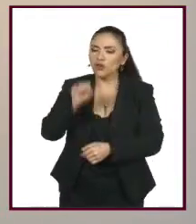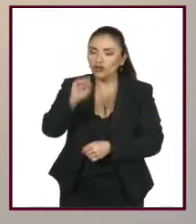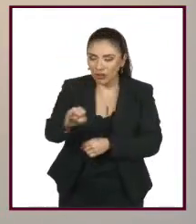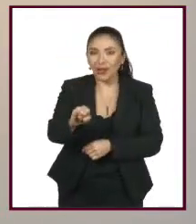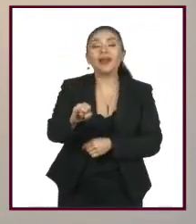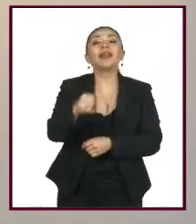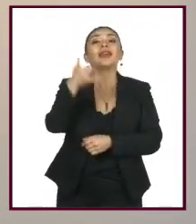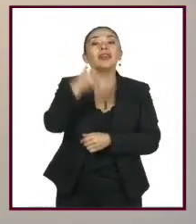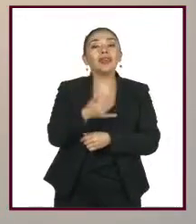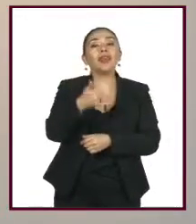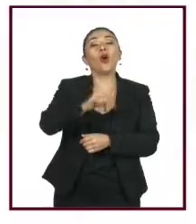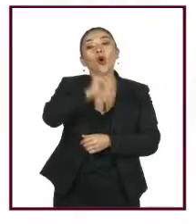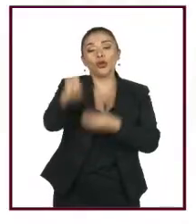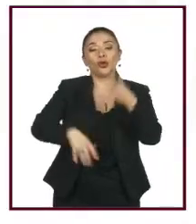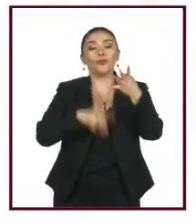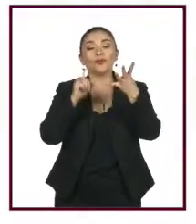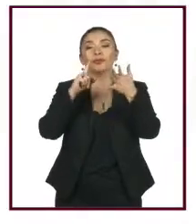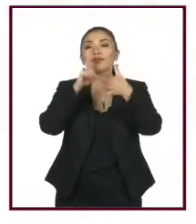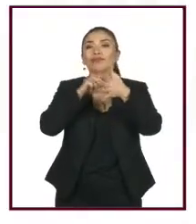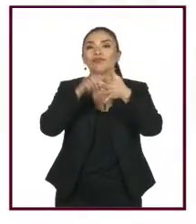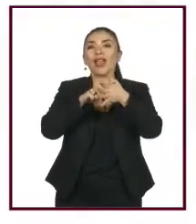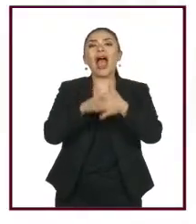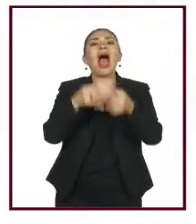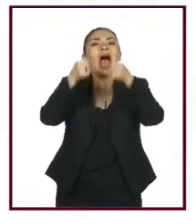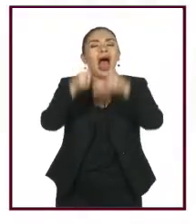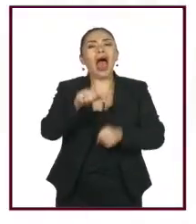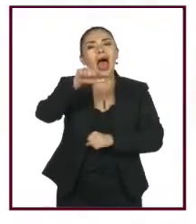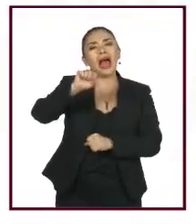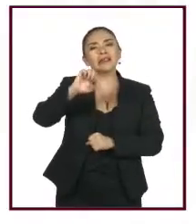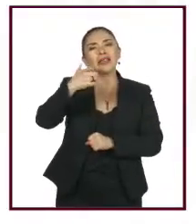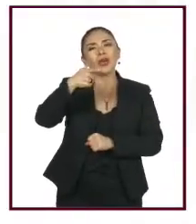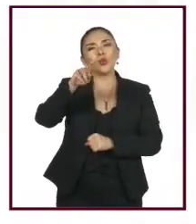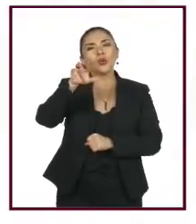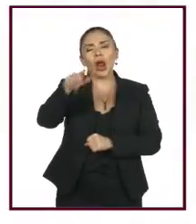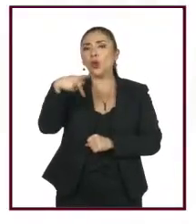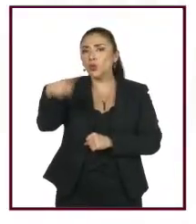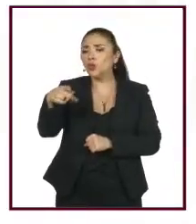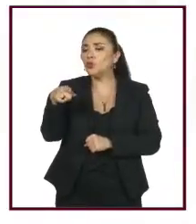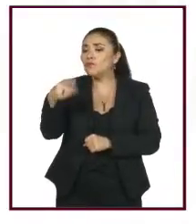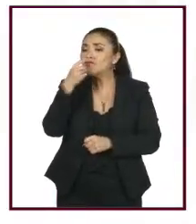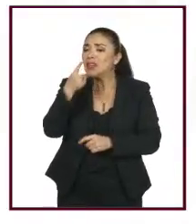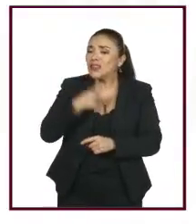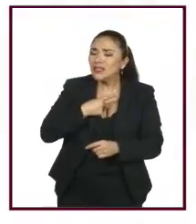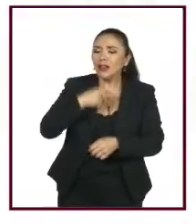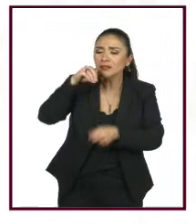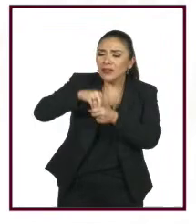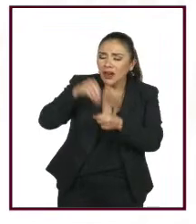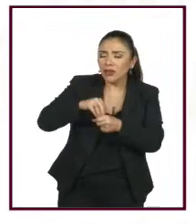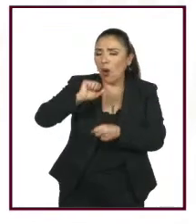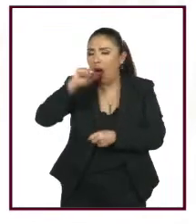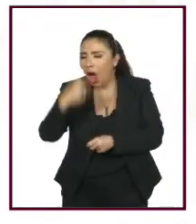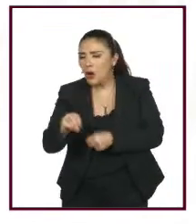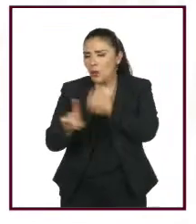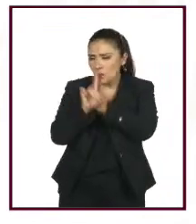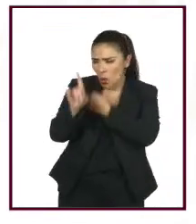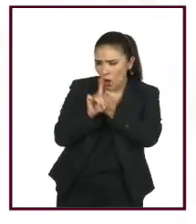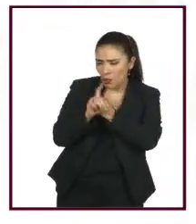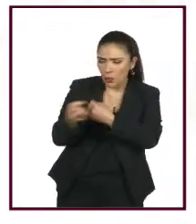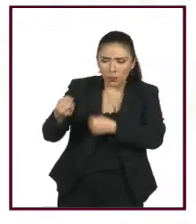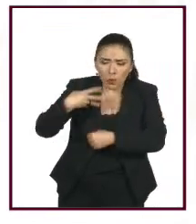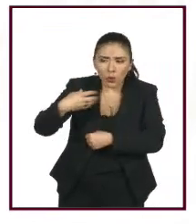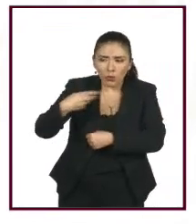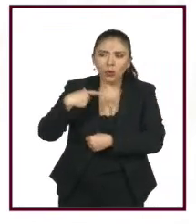también la quinta, que es el asegurar, ¿no? Que es información confidencial, que si hay algún síntoma de riesgo y que pues